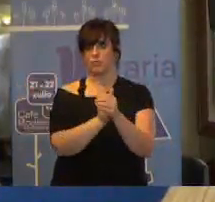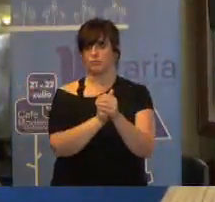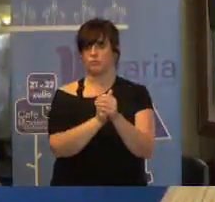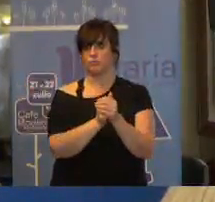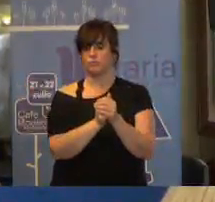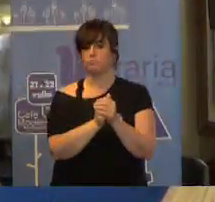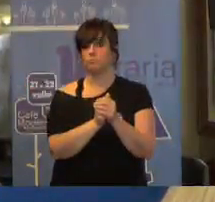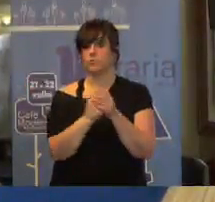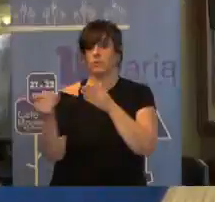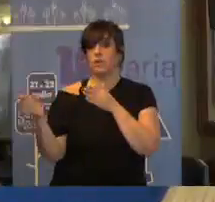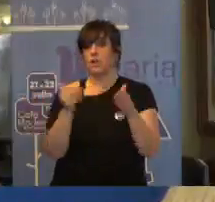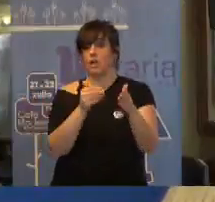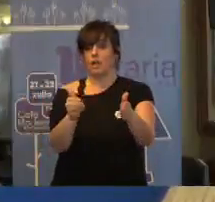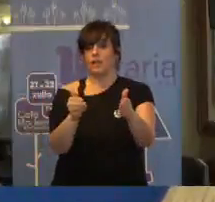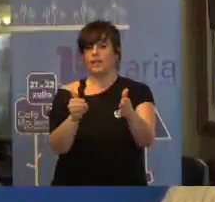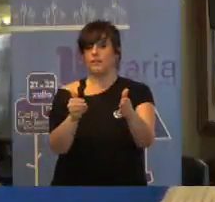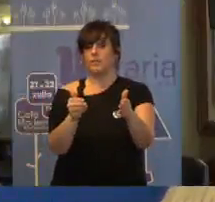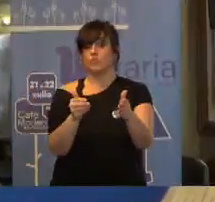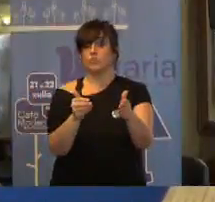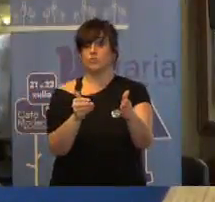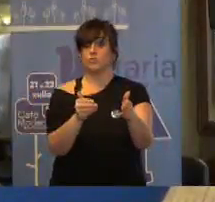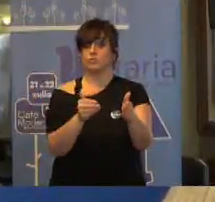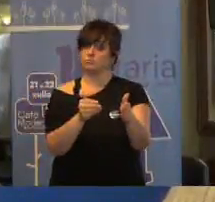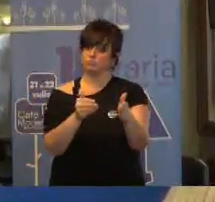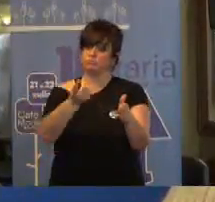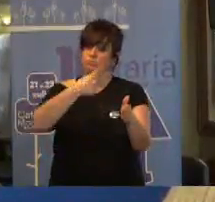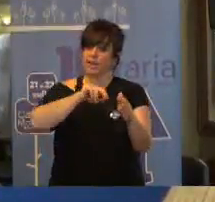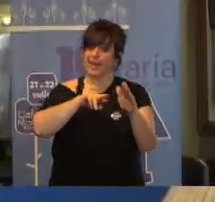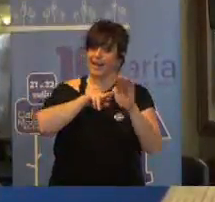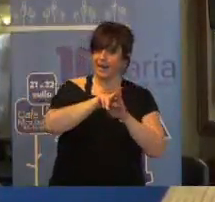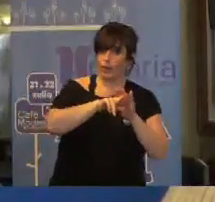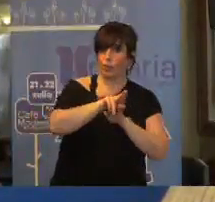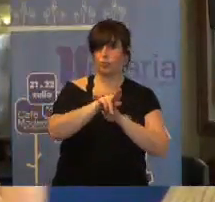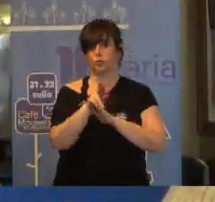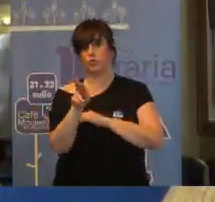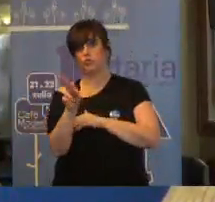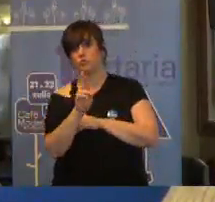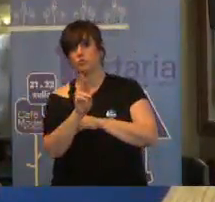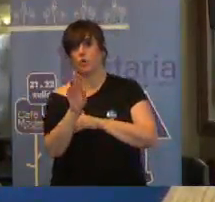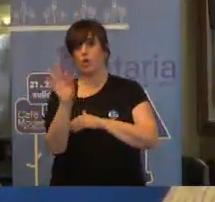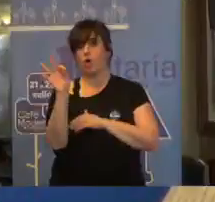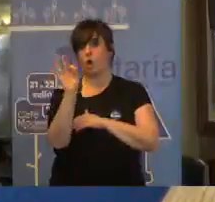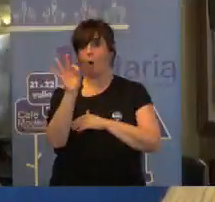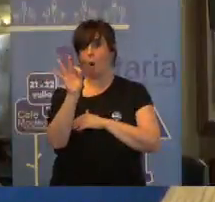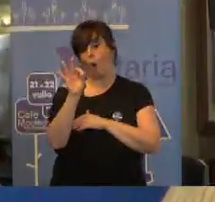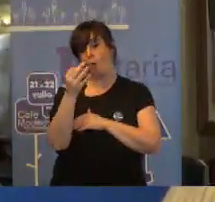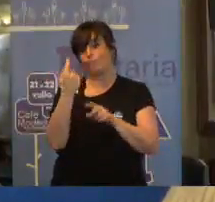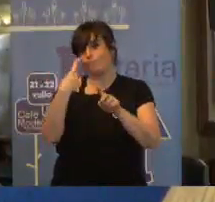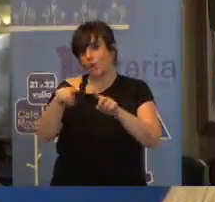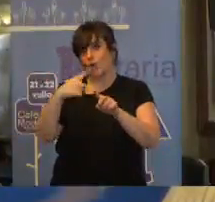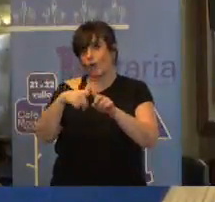común todos aqueles recursos, todas aquelas sinerxias